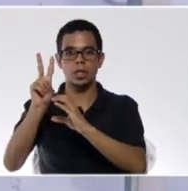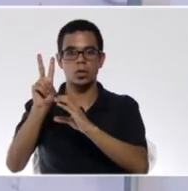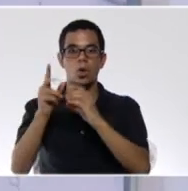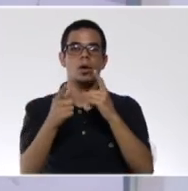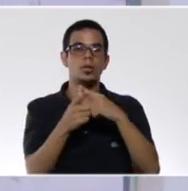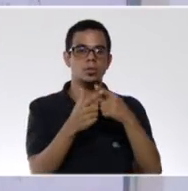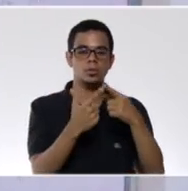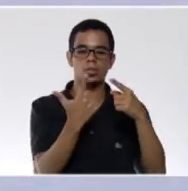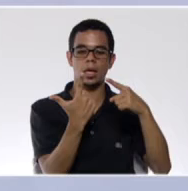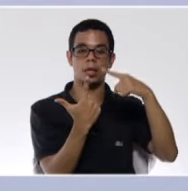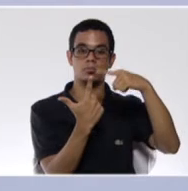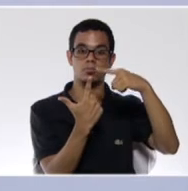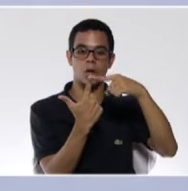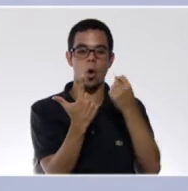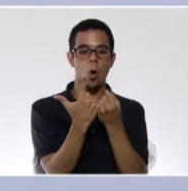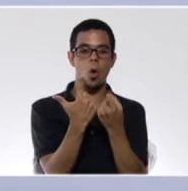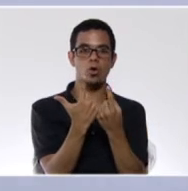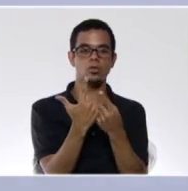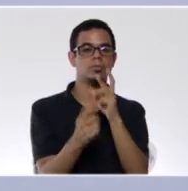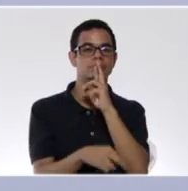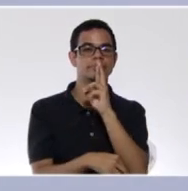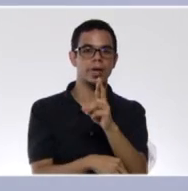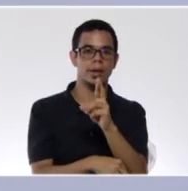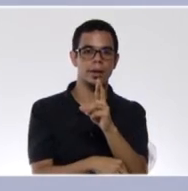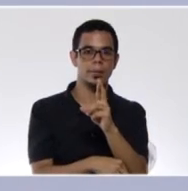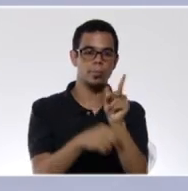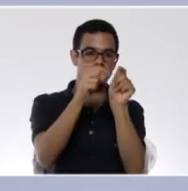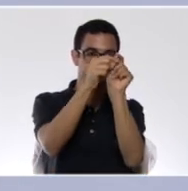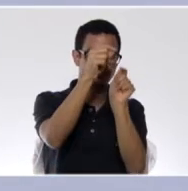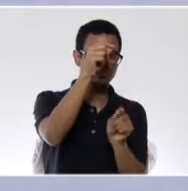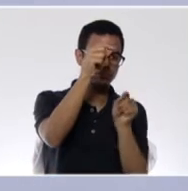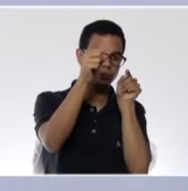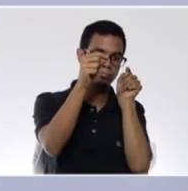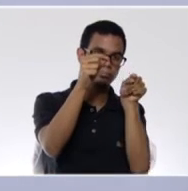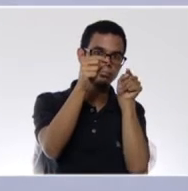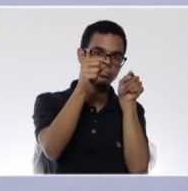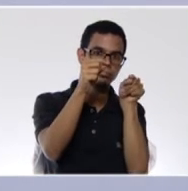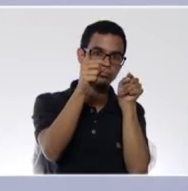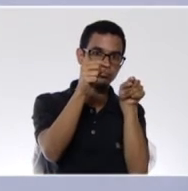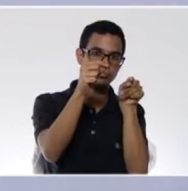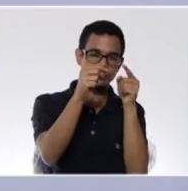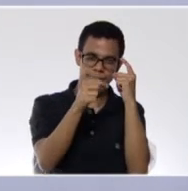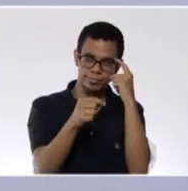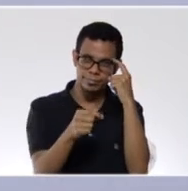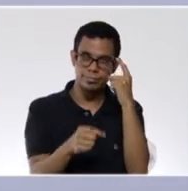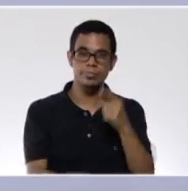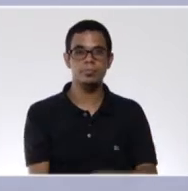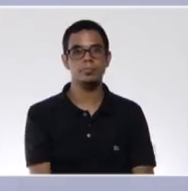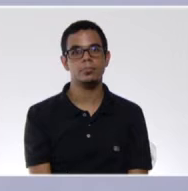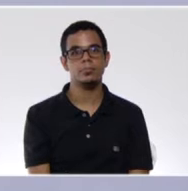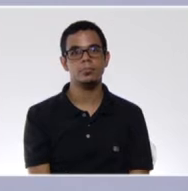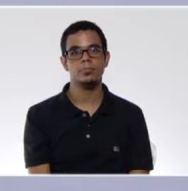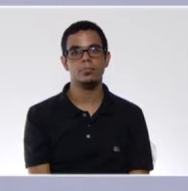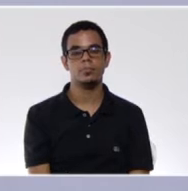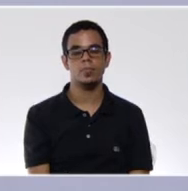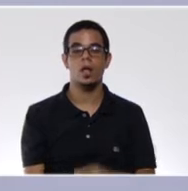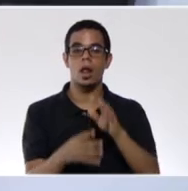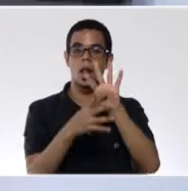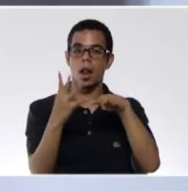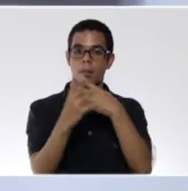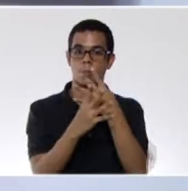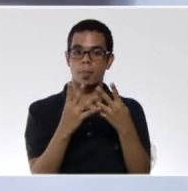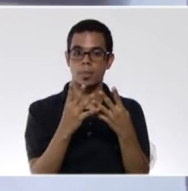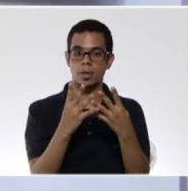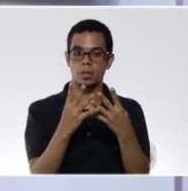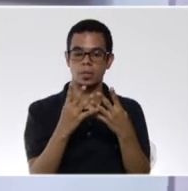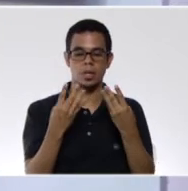11 centímetros. Continuemos en la pantalla interactiva, la matemática en